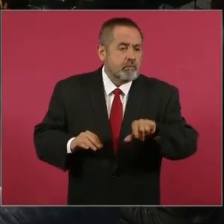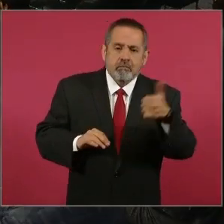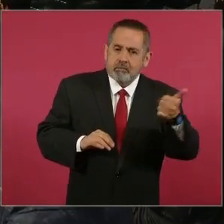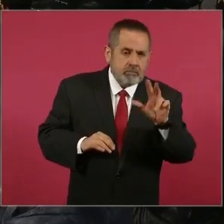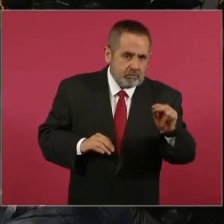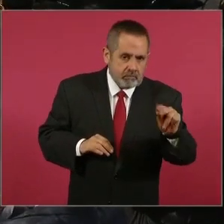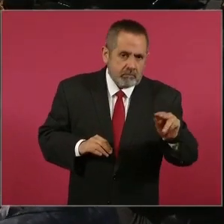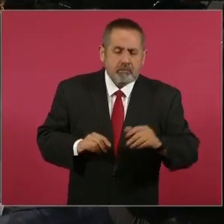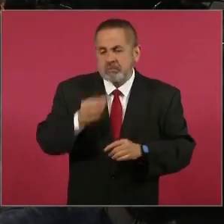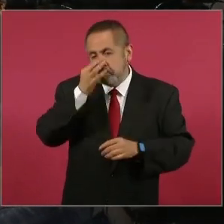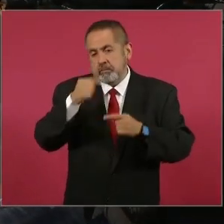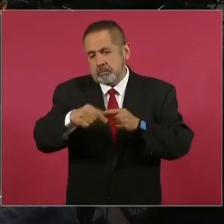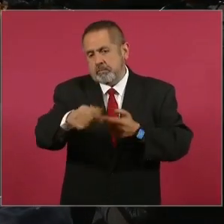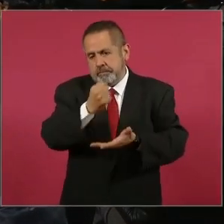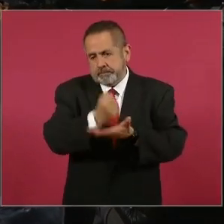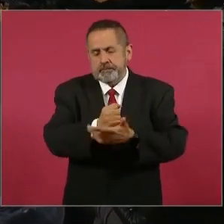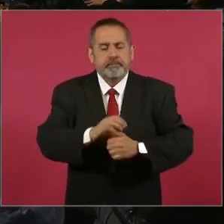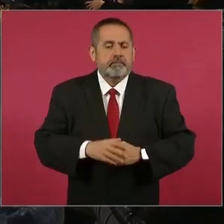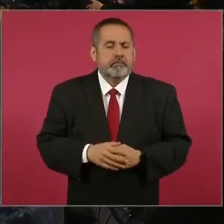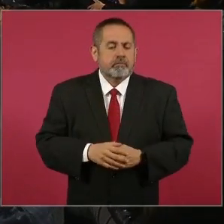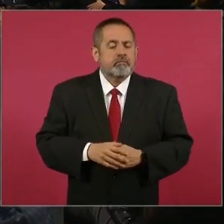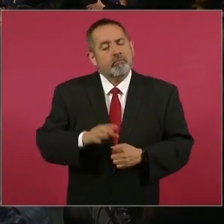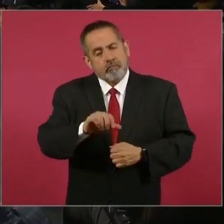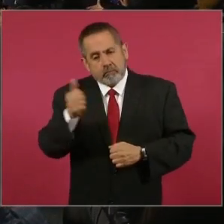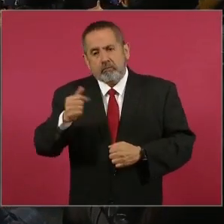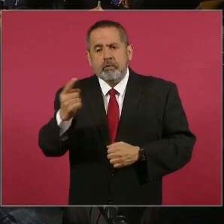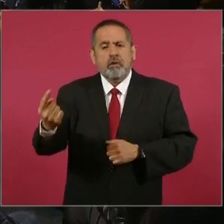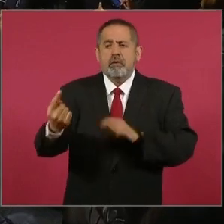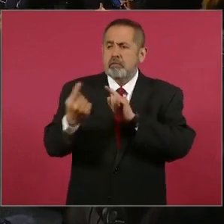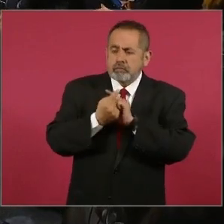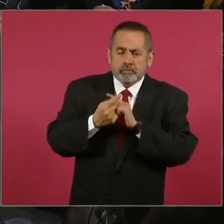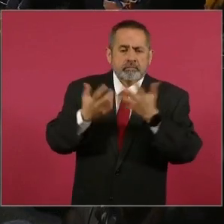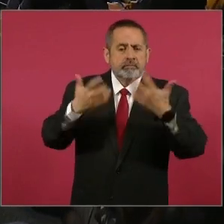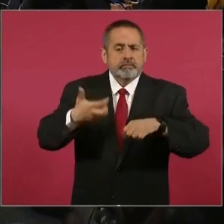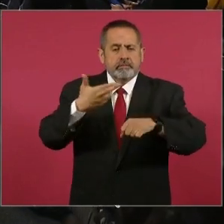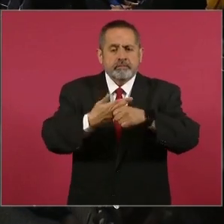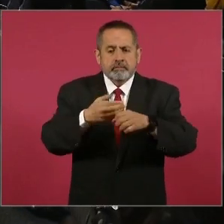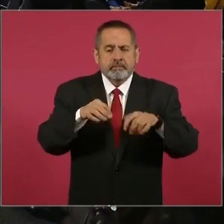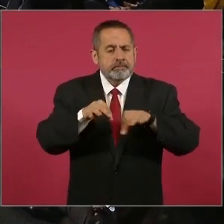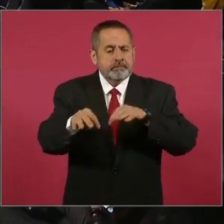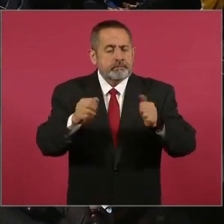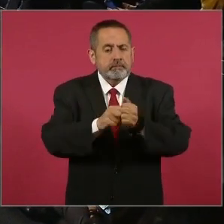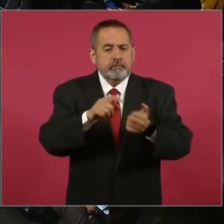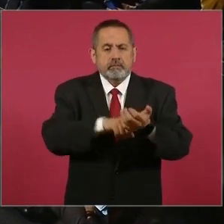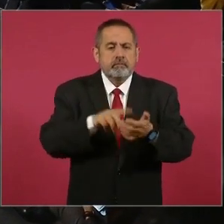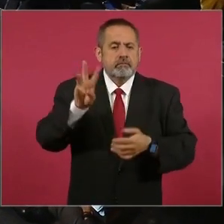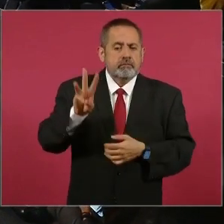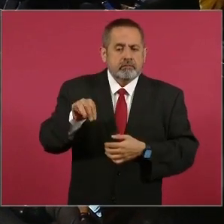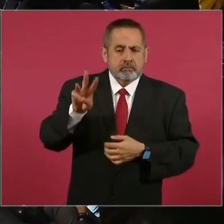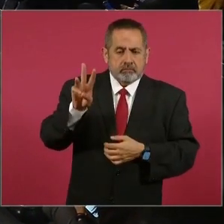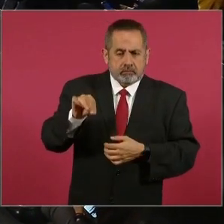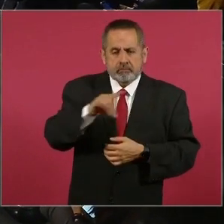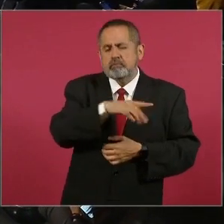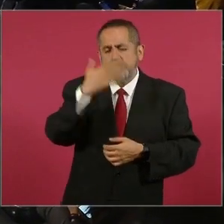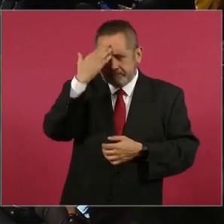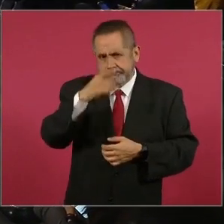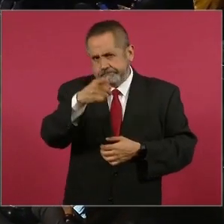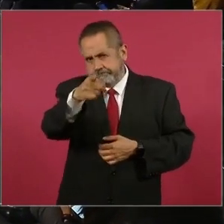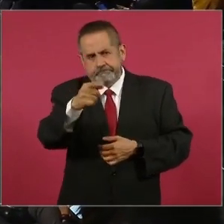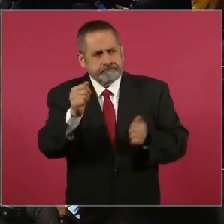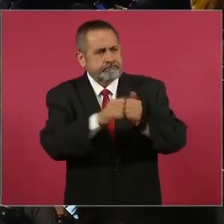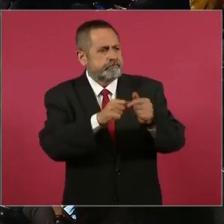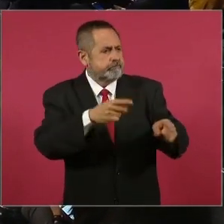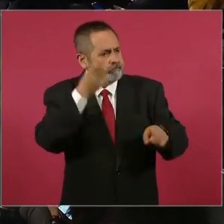se han acercado a mi empresarios eh que estuvieron trabajando con Walmart sabemos que usted tiene muy buena relación con con los